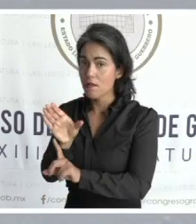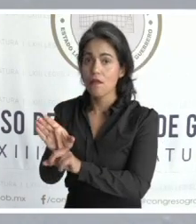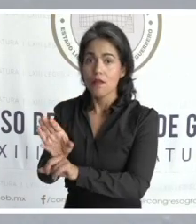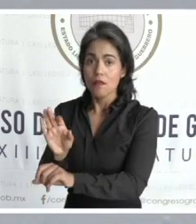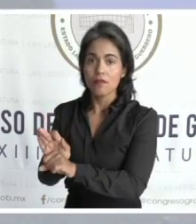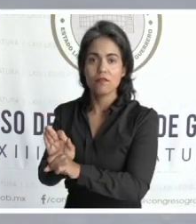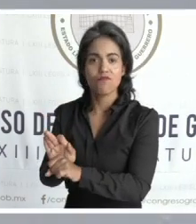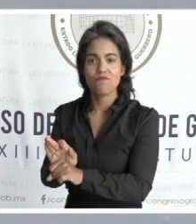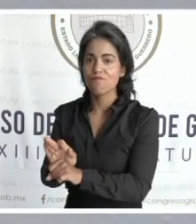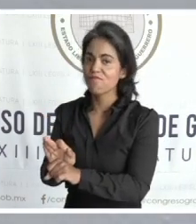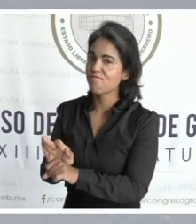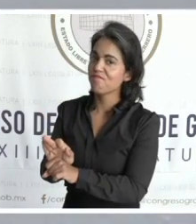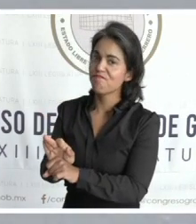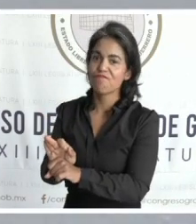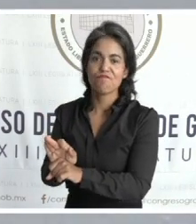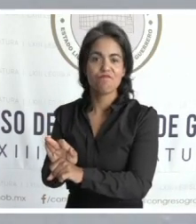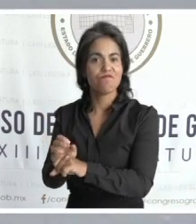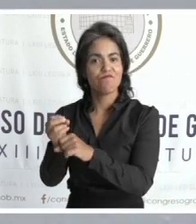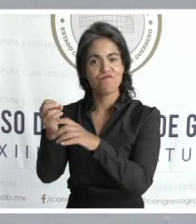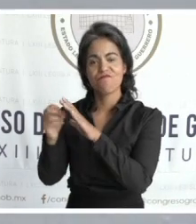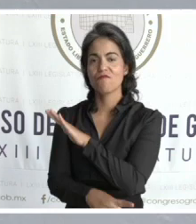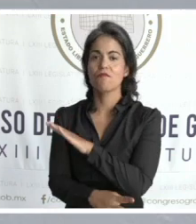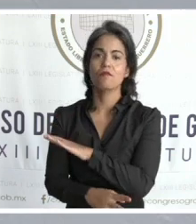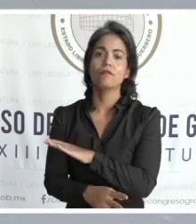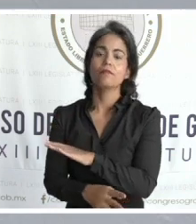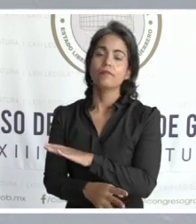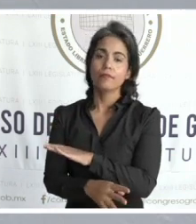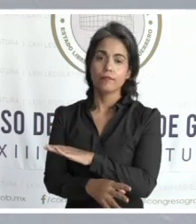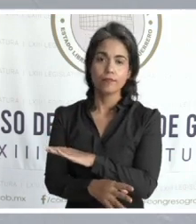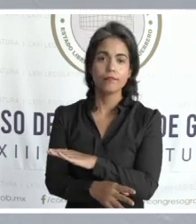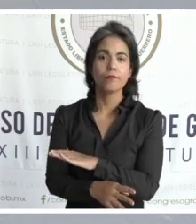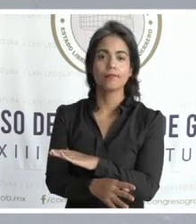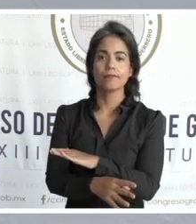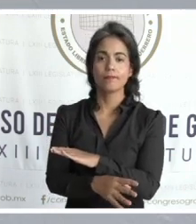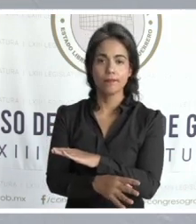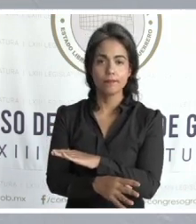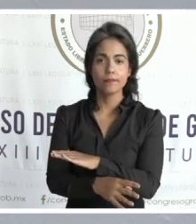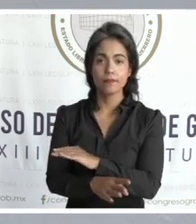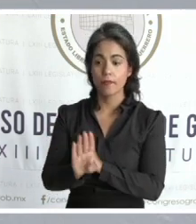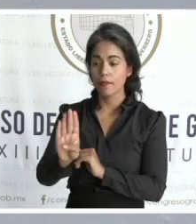El pequeño que perdió la vida al ser brutalmente